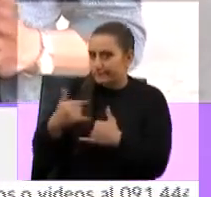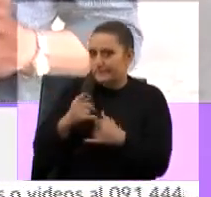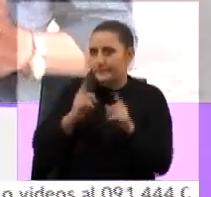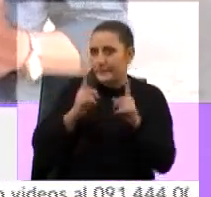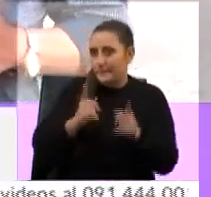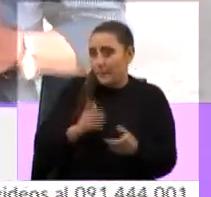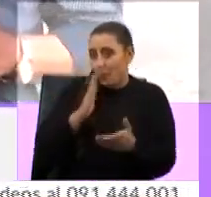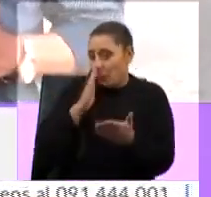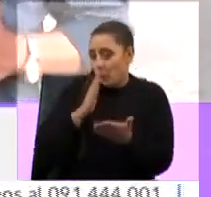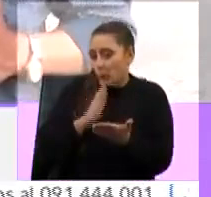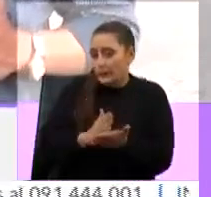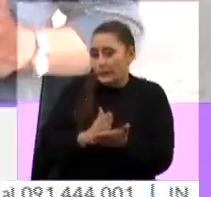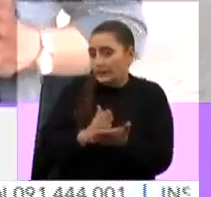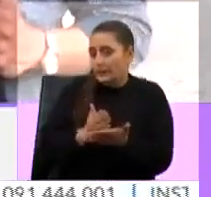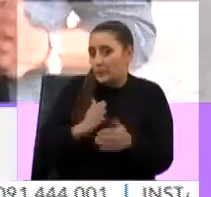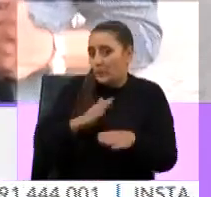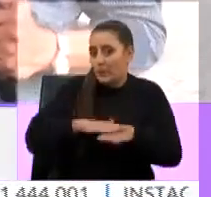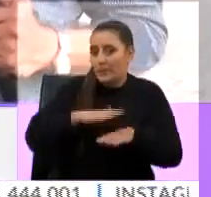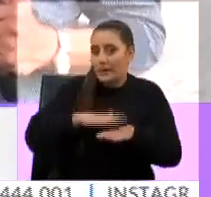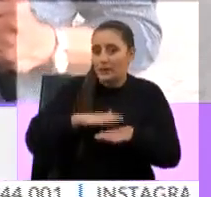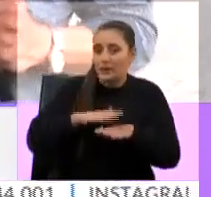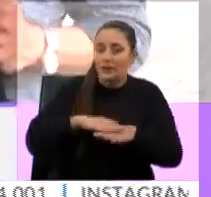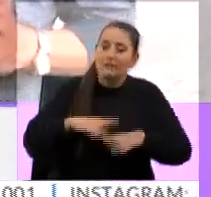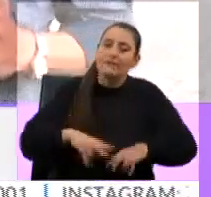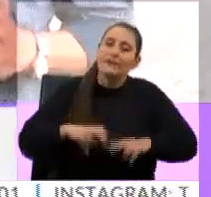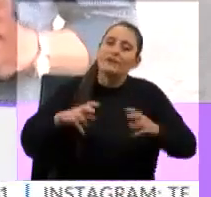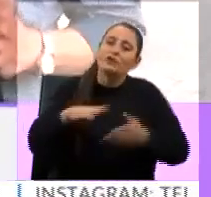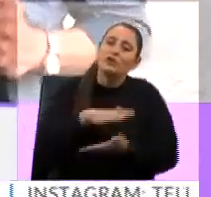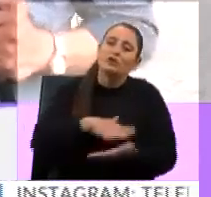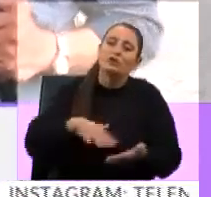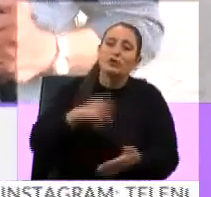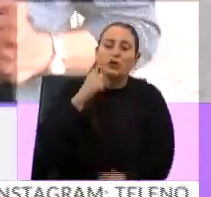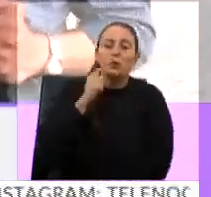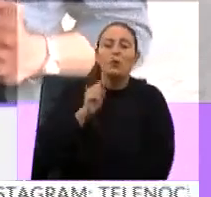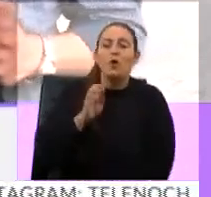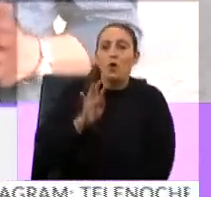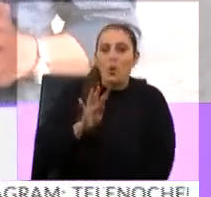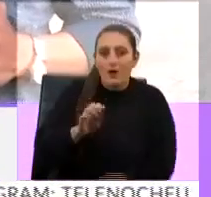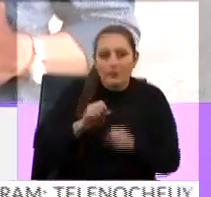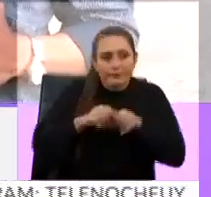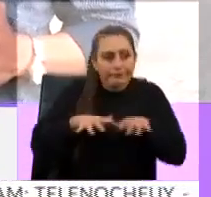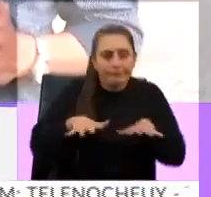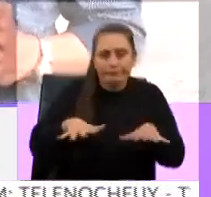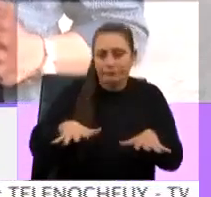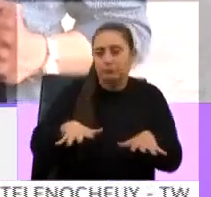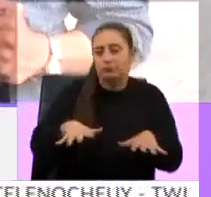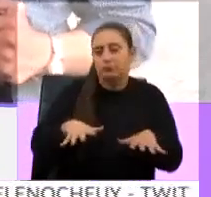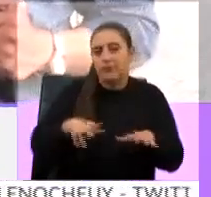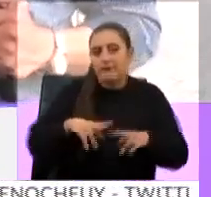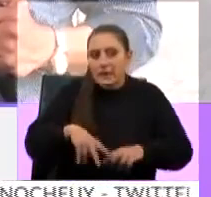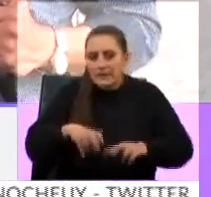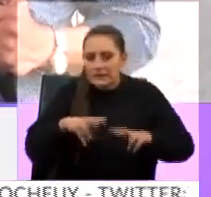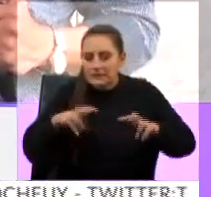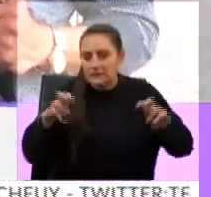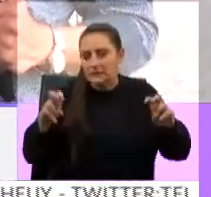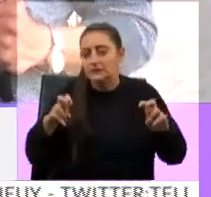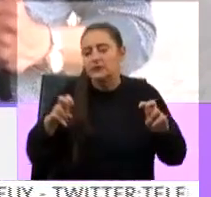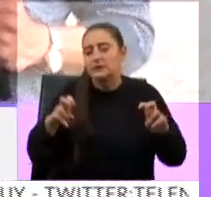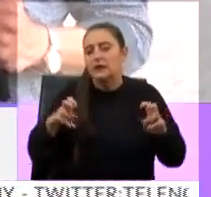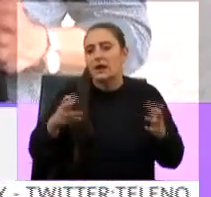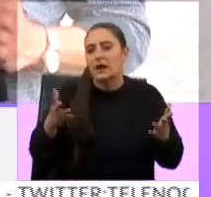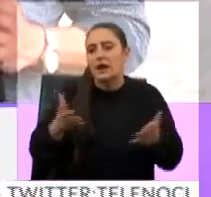en los últimos minutos. Investigaciones de Zona 4 ya se ha desplegado en la zona para poder comenzar a